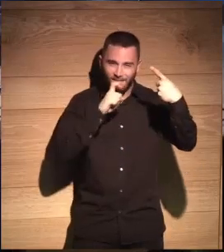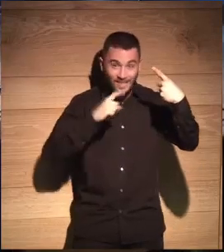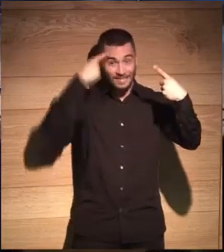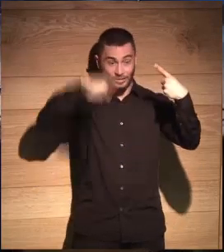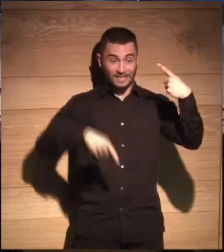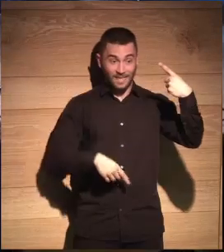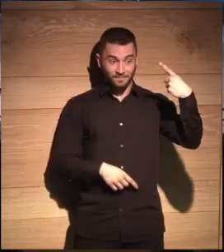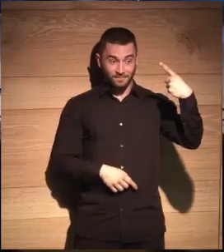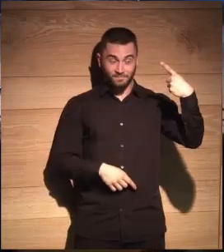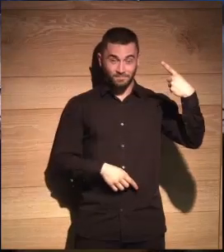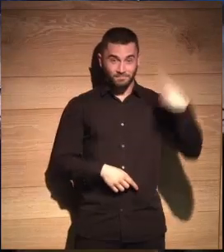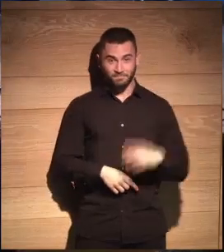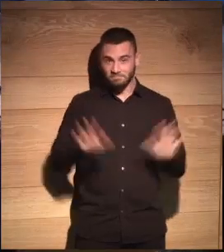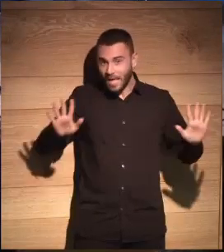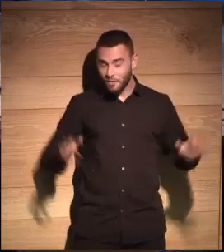pero